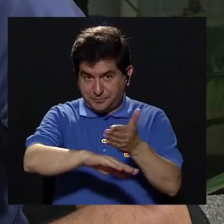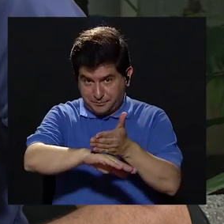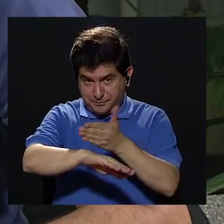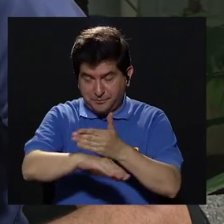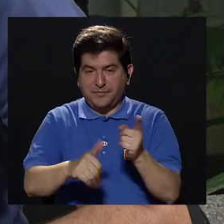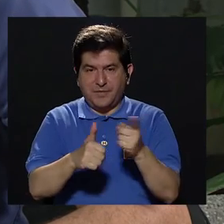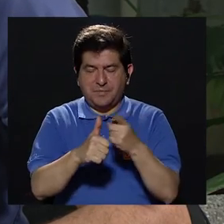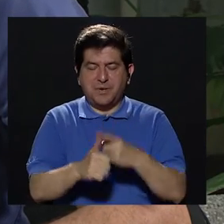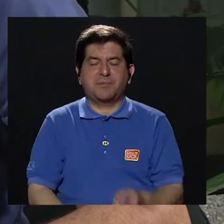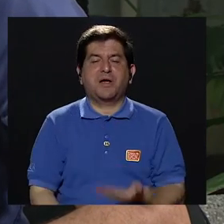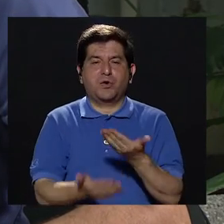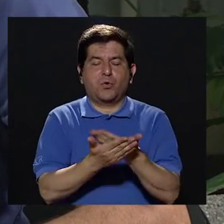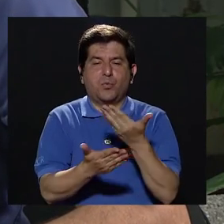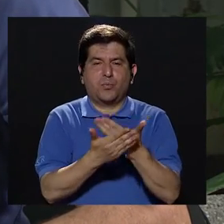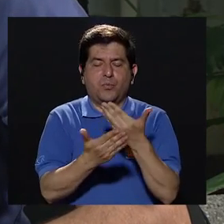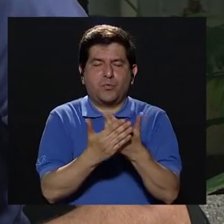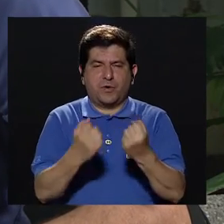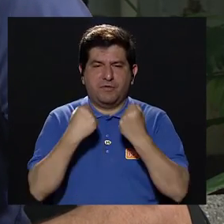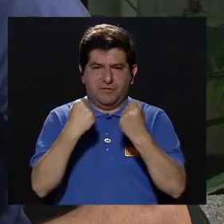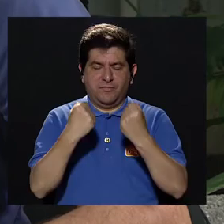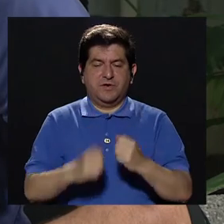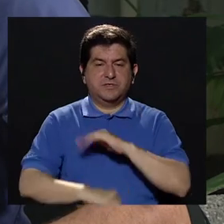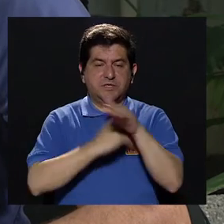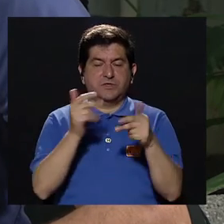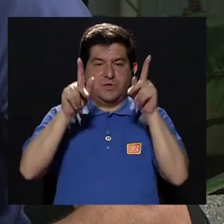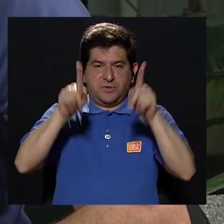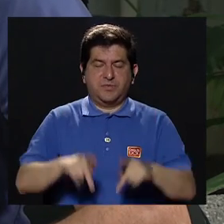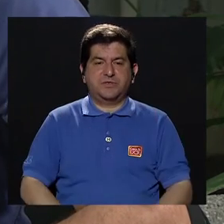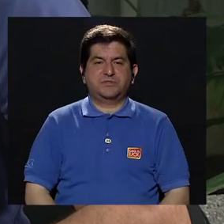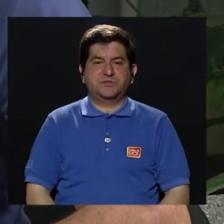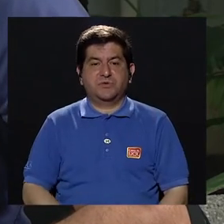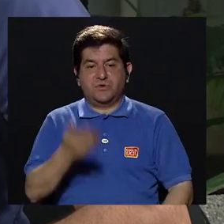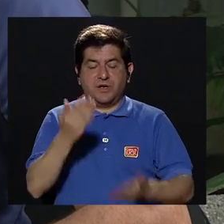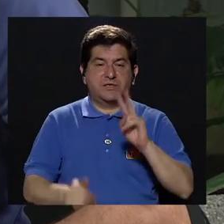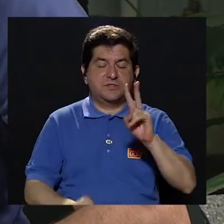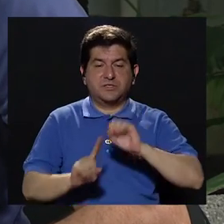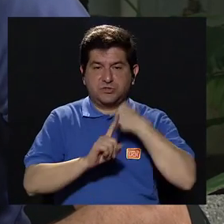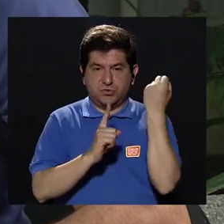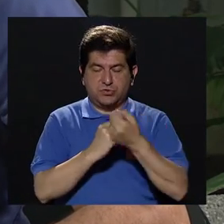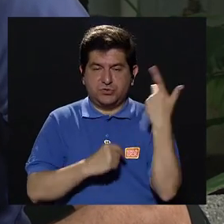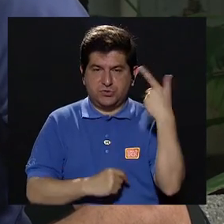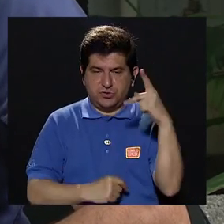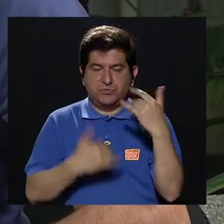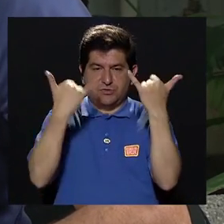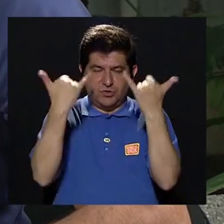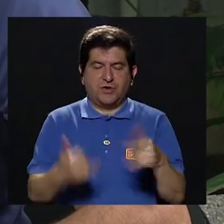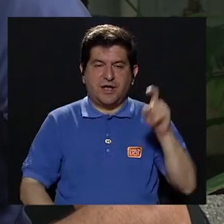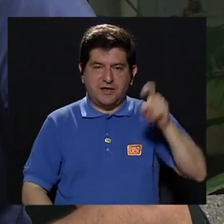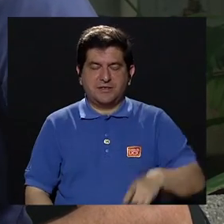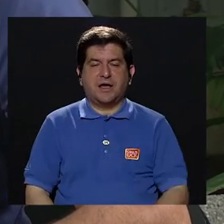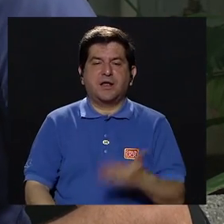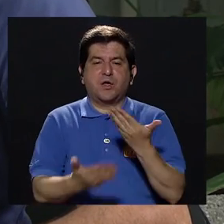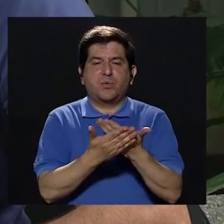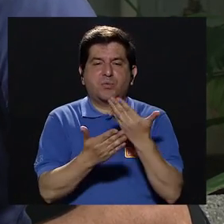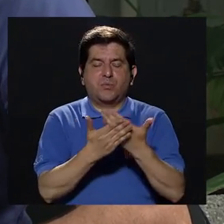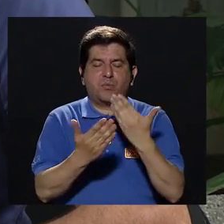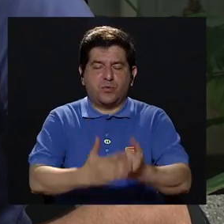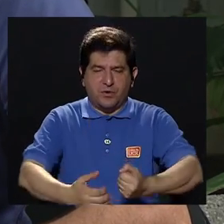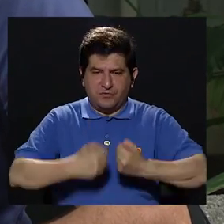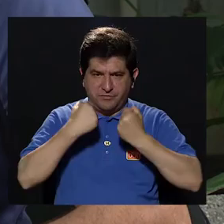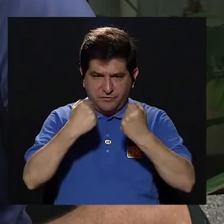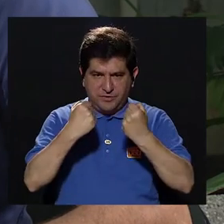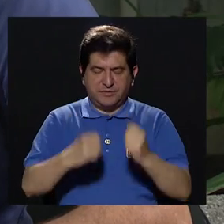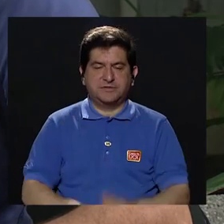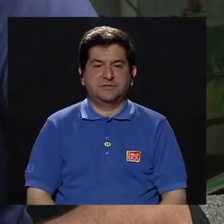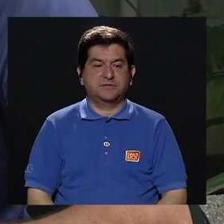progresiva la iniciamos con una prueba de esfuerzo. Toda persona que tiene más de 2 o 3 factores de riesgo ya necesita una prueba de